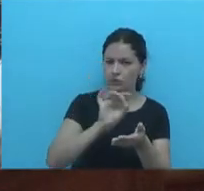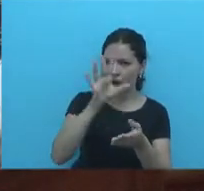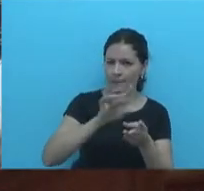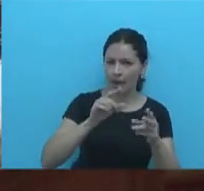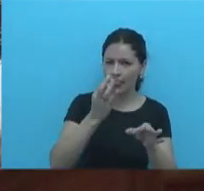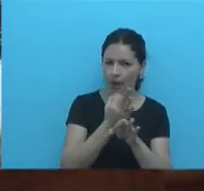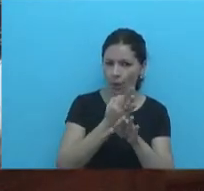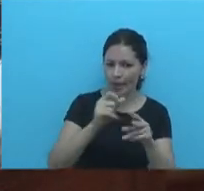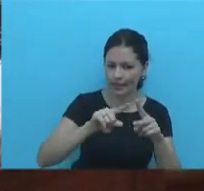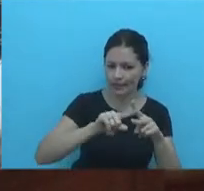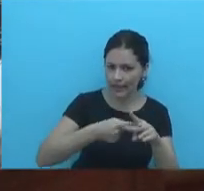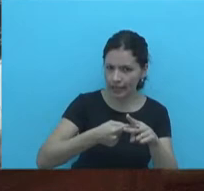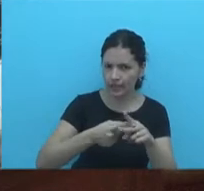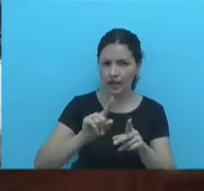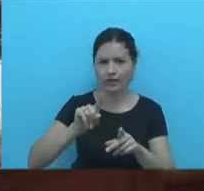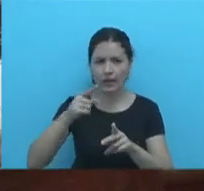Sí.